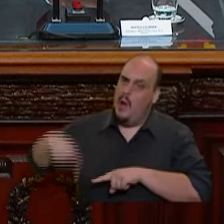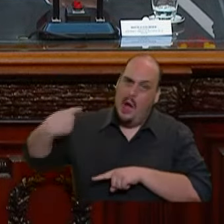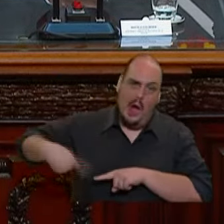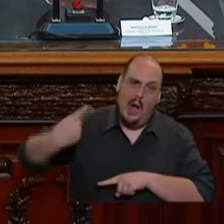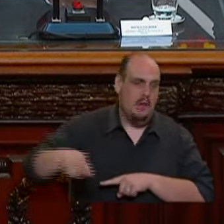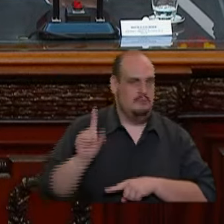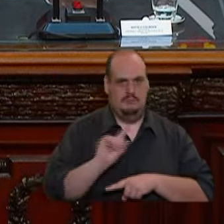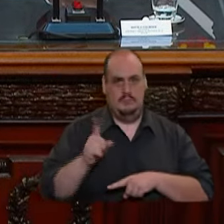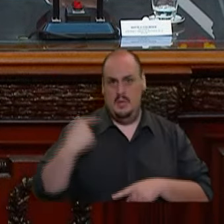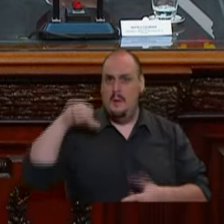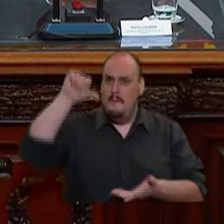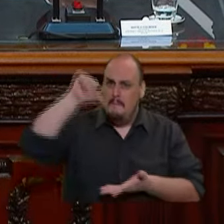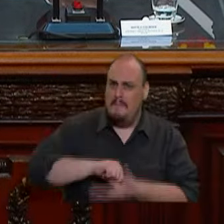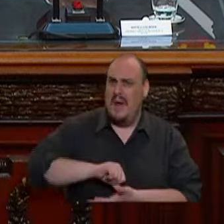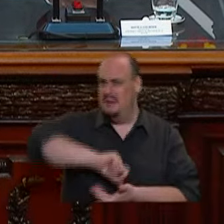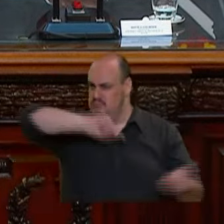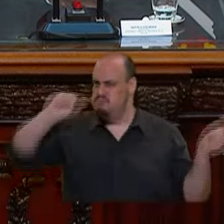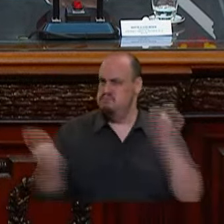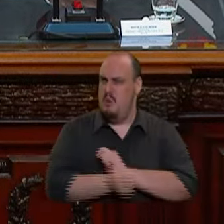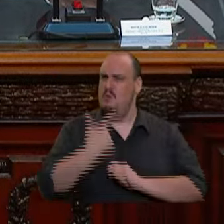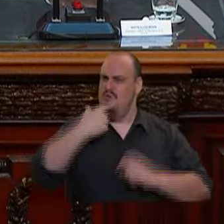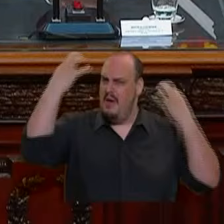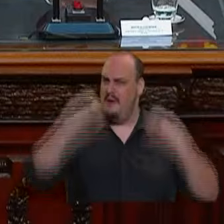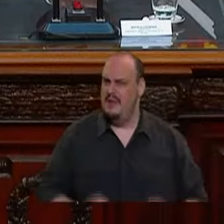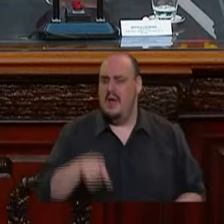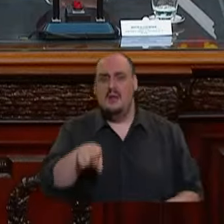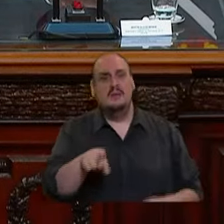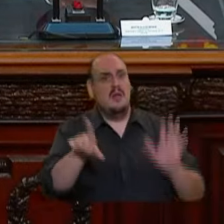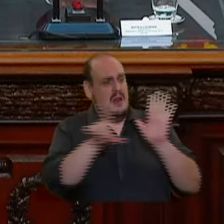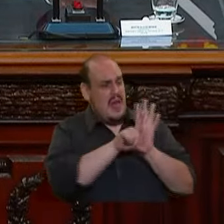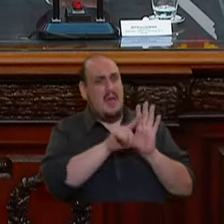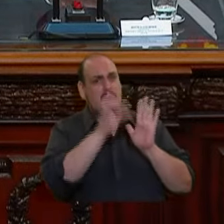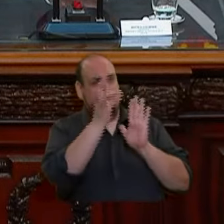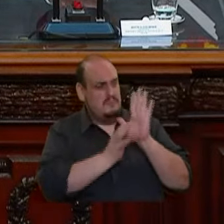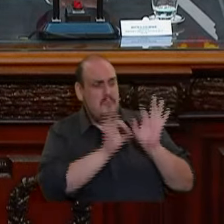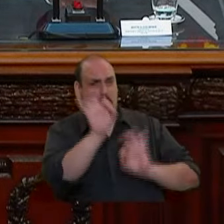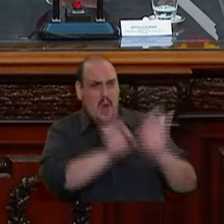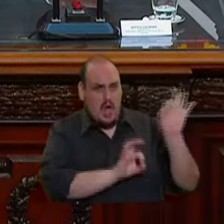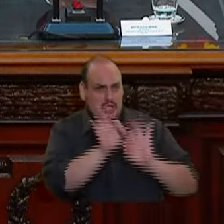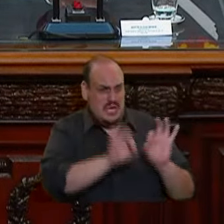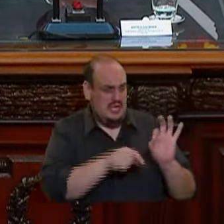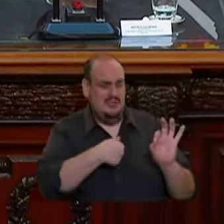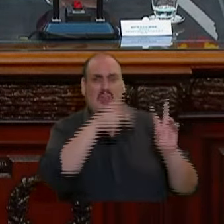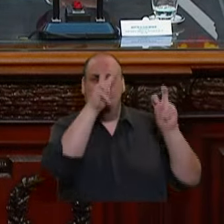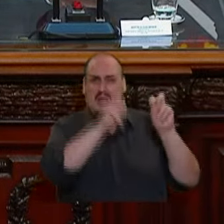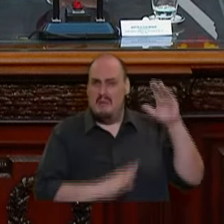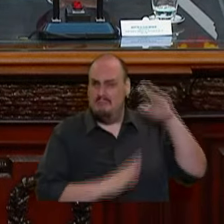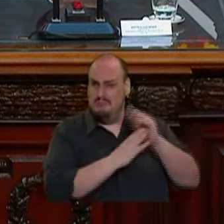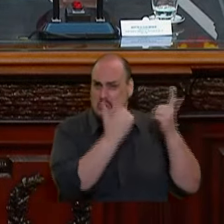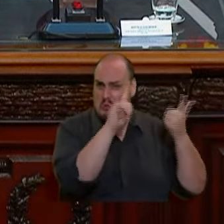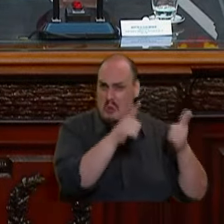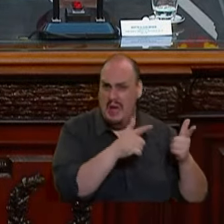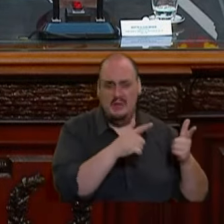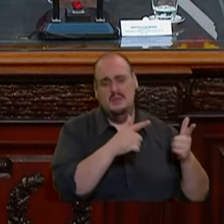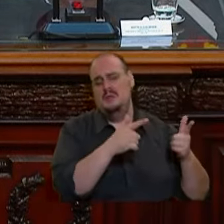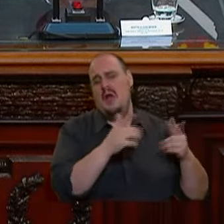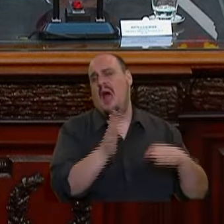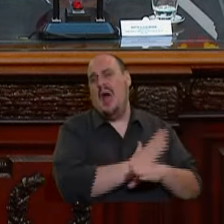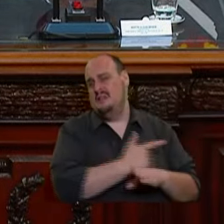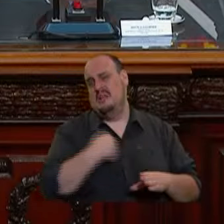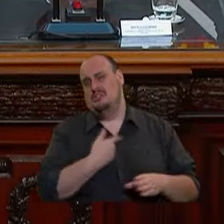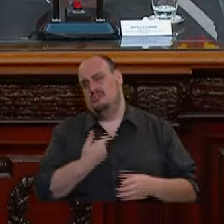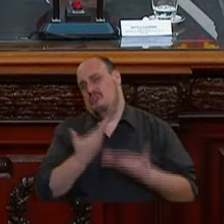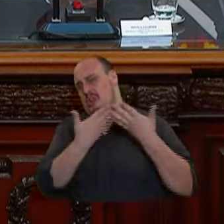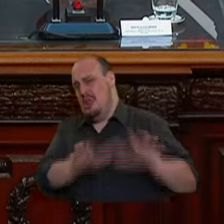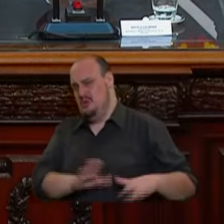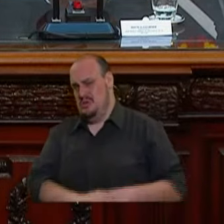serio. Por eso, antes que aprobar un proyecto vaciado de contenido, preferimos retirarlo. No negociamos el cambio y vamos a